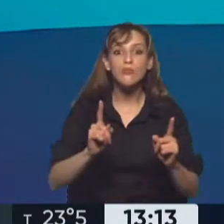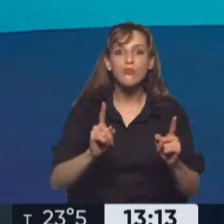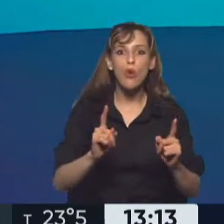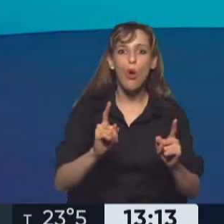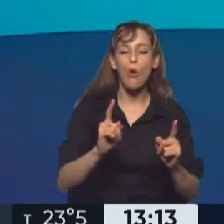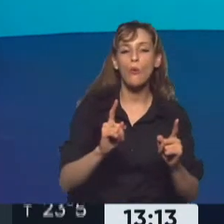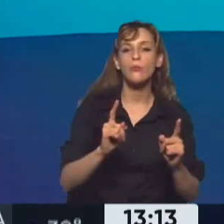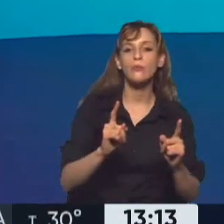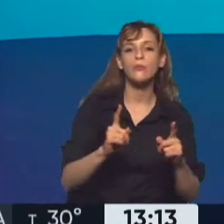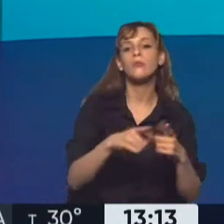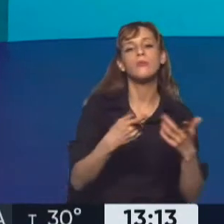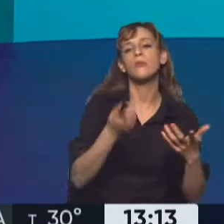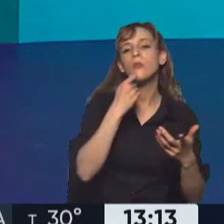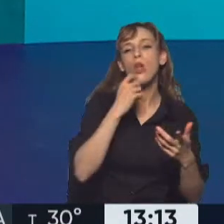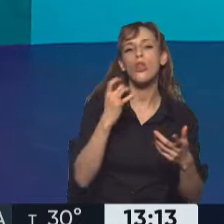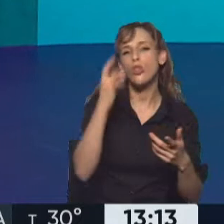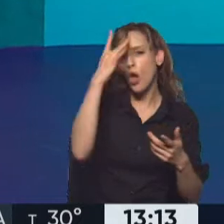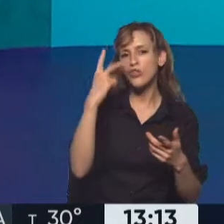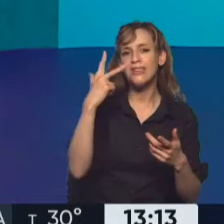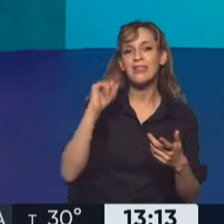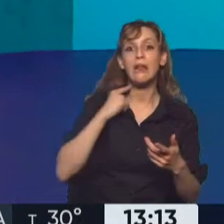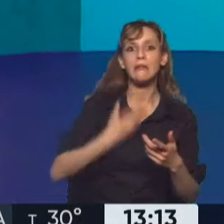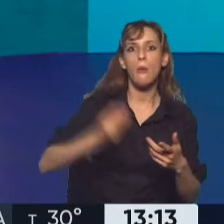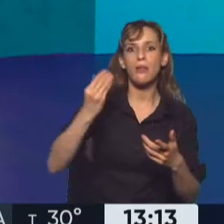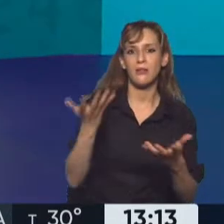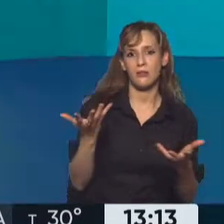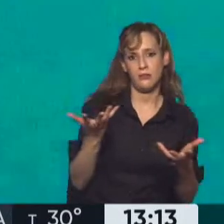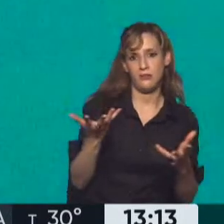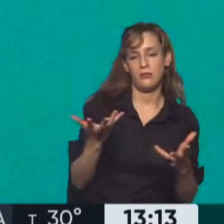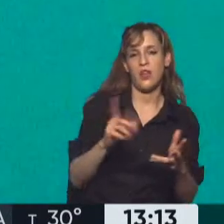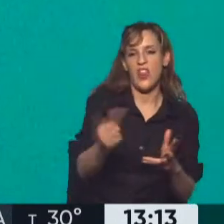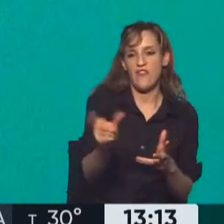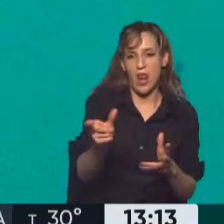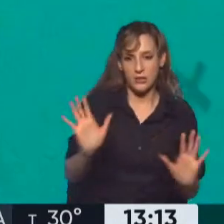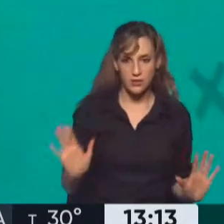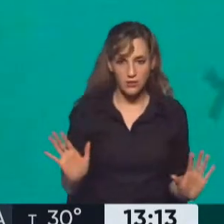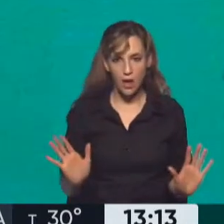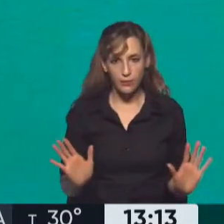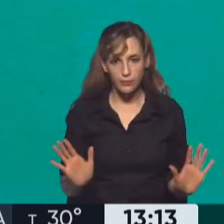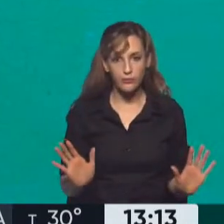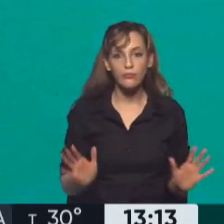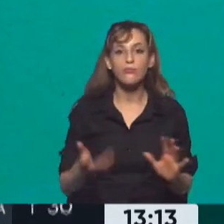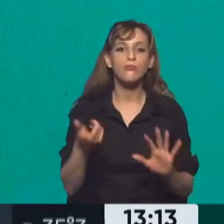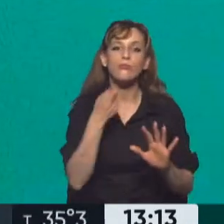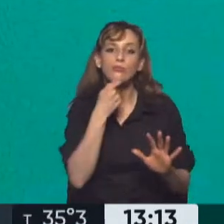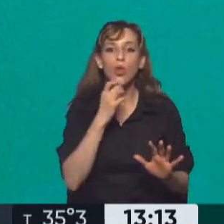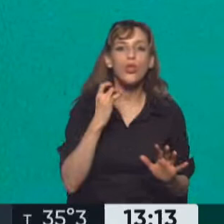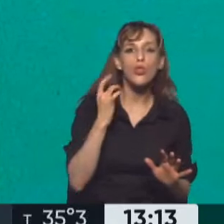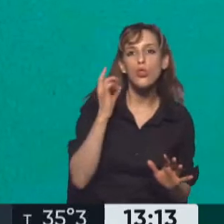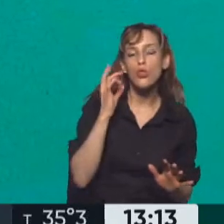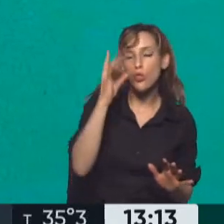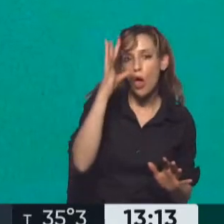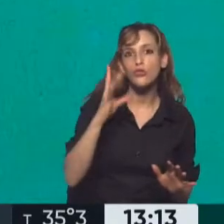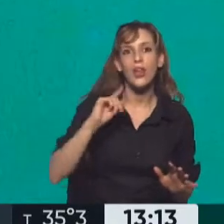de distancia entre el 10% más rico y el 50% más pobre. Es decir, 12, 13 veces